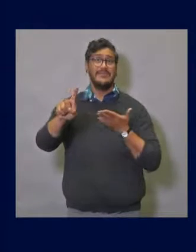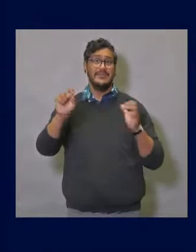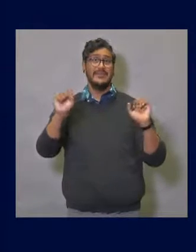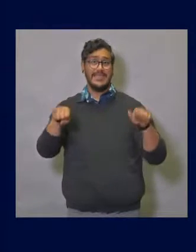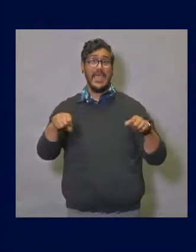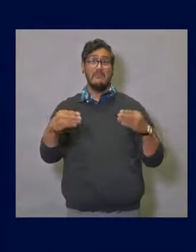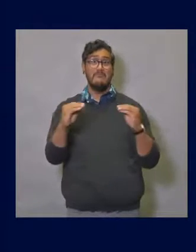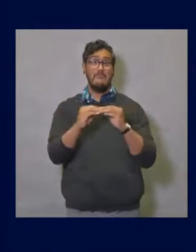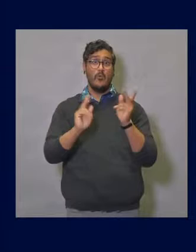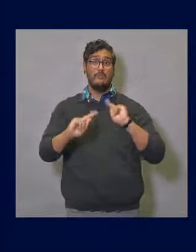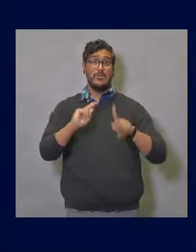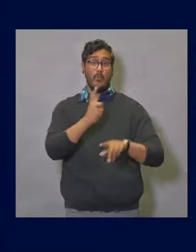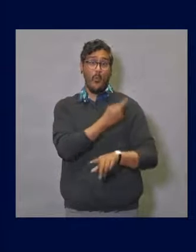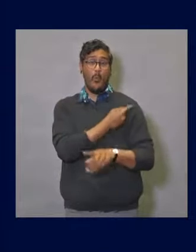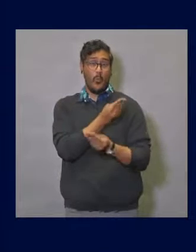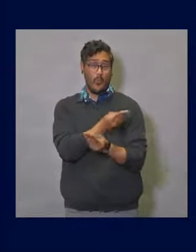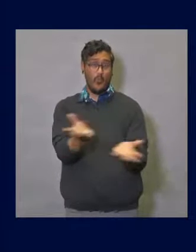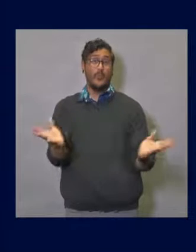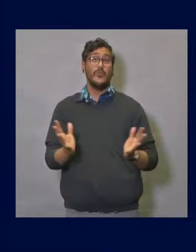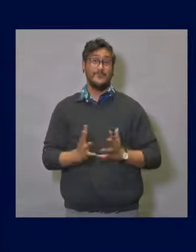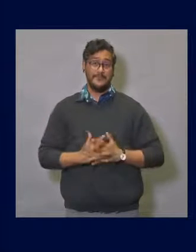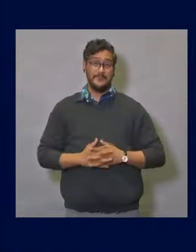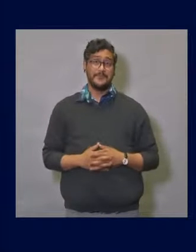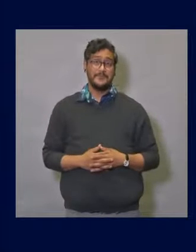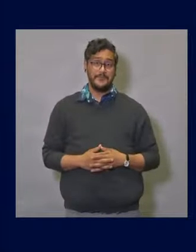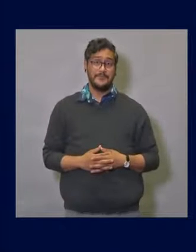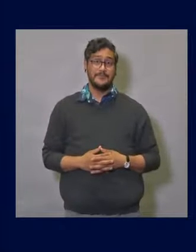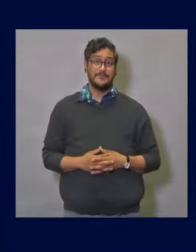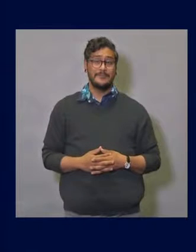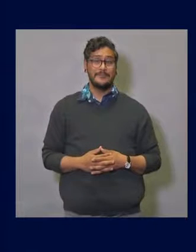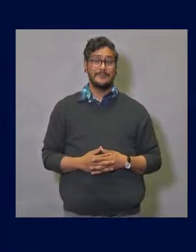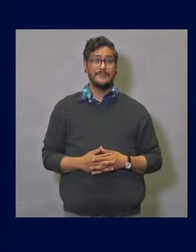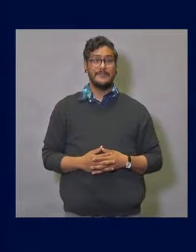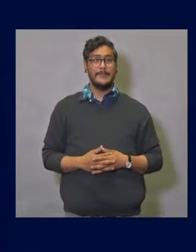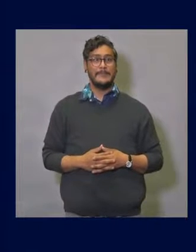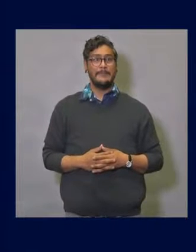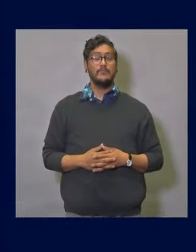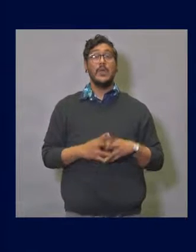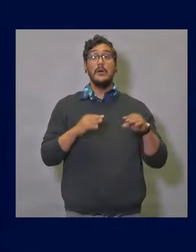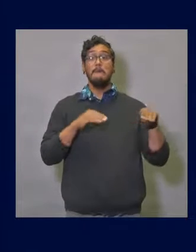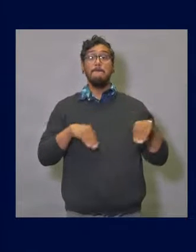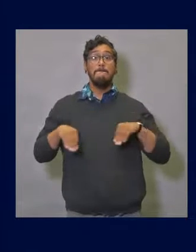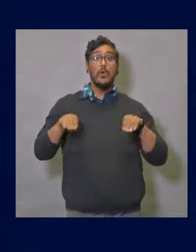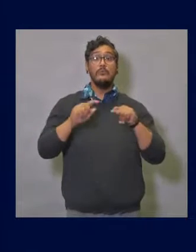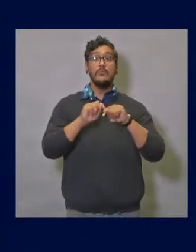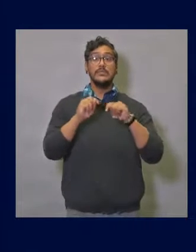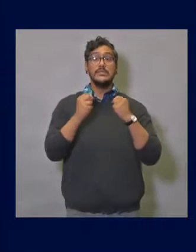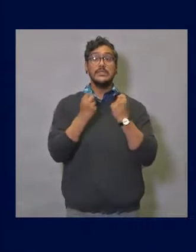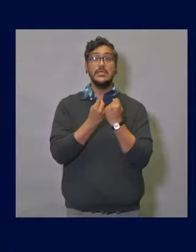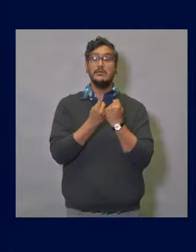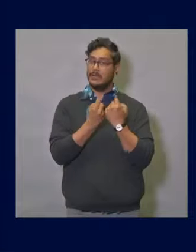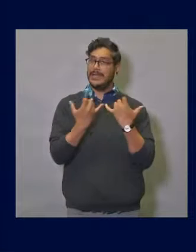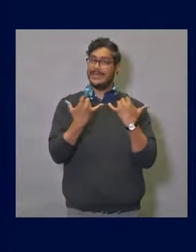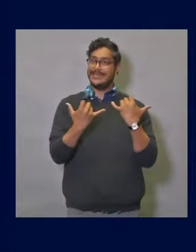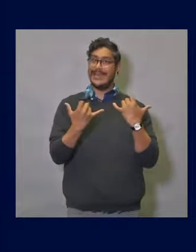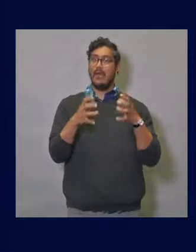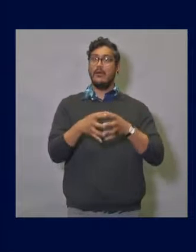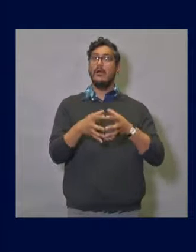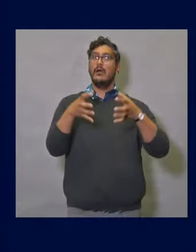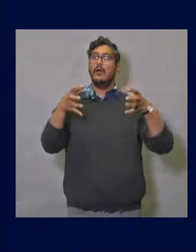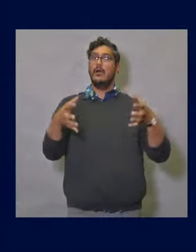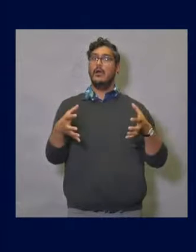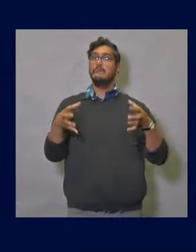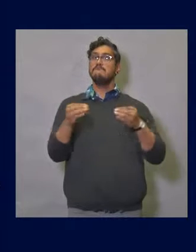personas. Next slide, please. Los equipos móviles de vacunación se están extendiendo en las comunidades